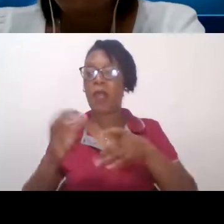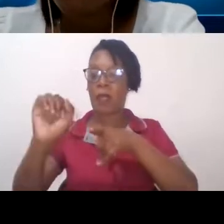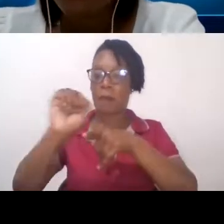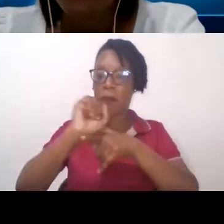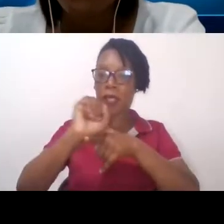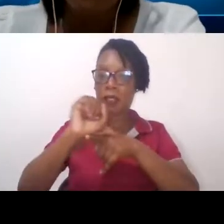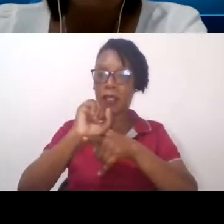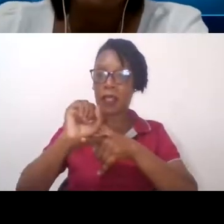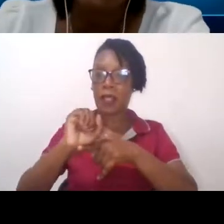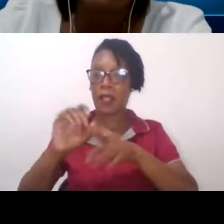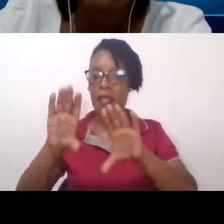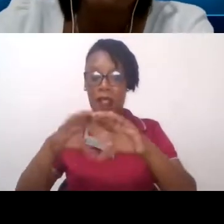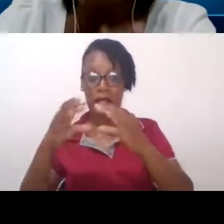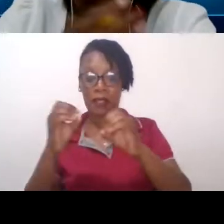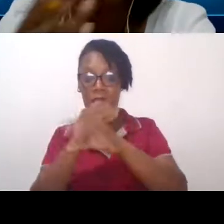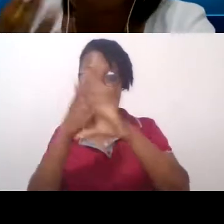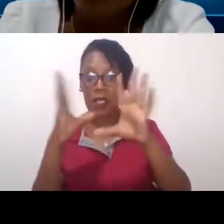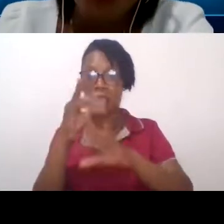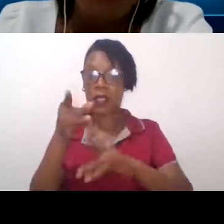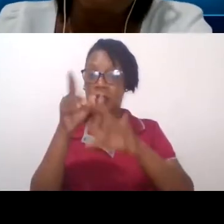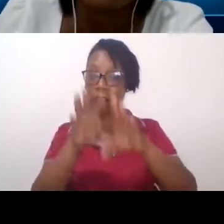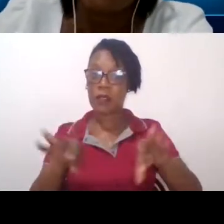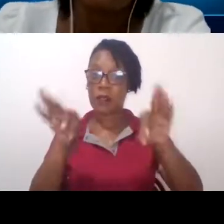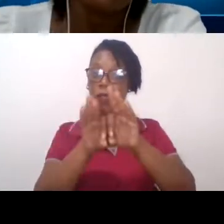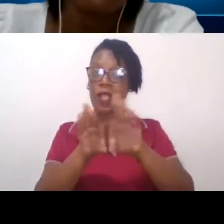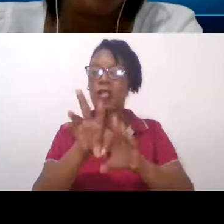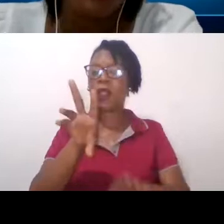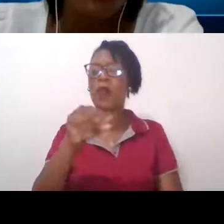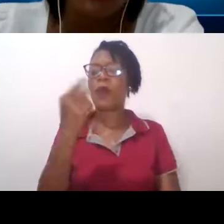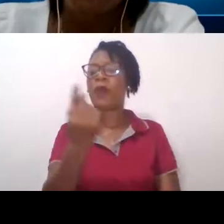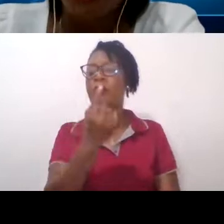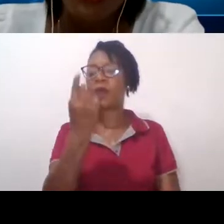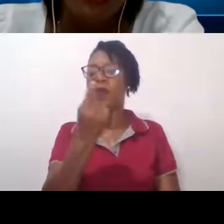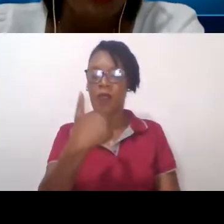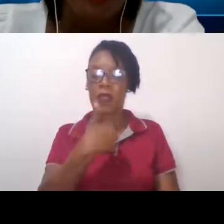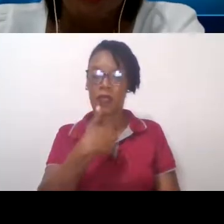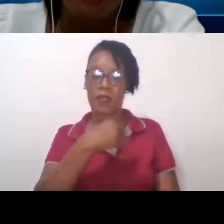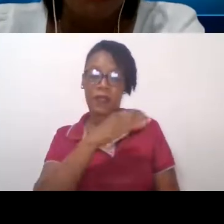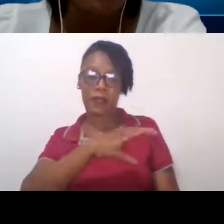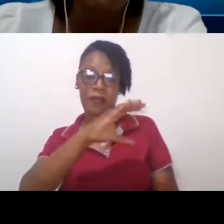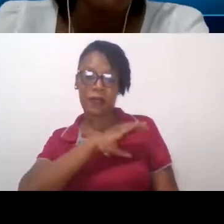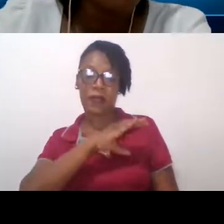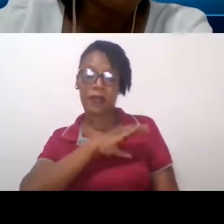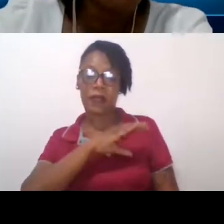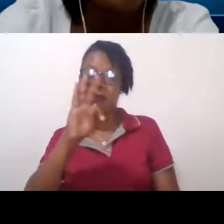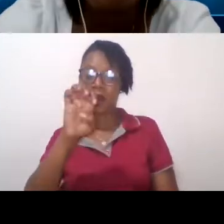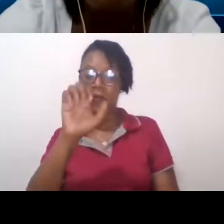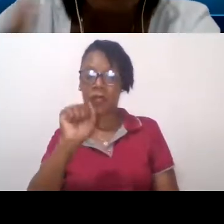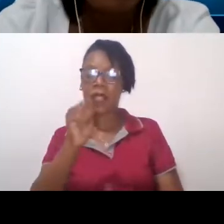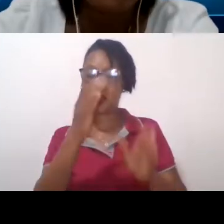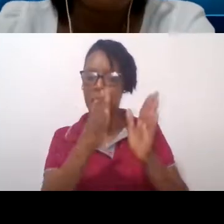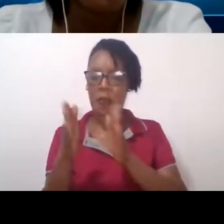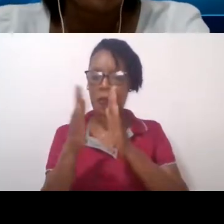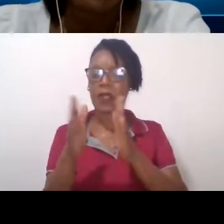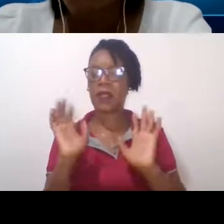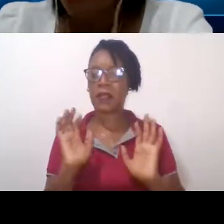mañana, es importante que ustedes le digan, no solo a la persona que vive con condición de TEA, es una cuestión de orden y disciplina. Cuéntenle a todos los